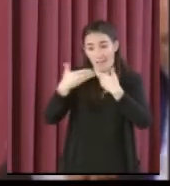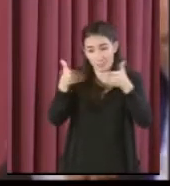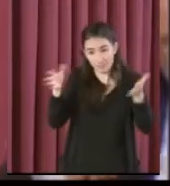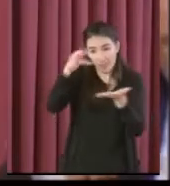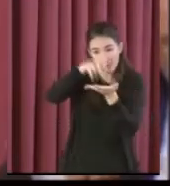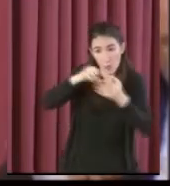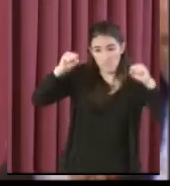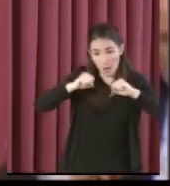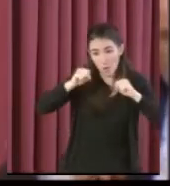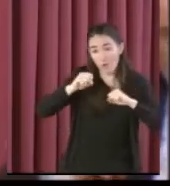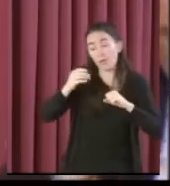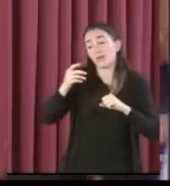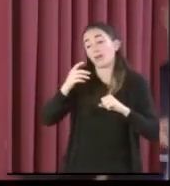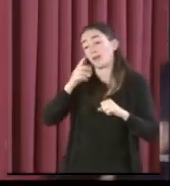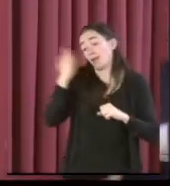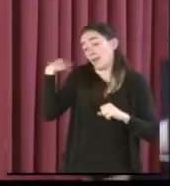anterior legislatura.